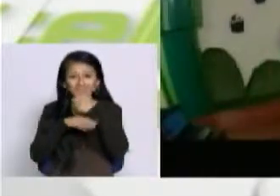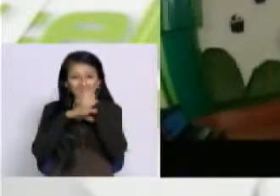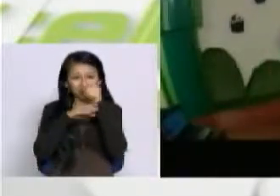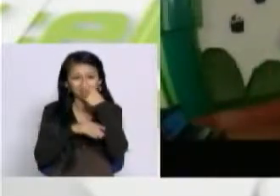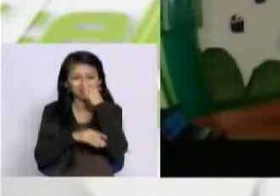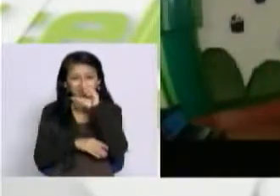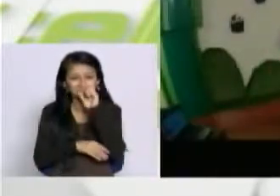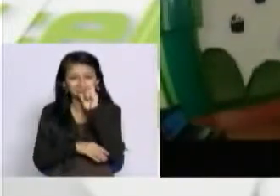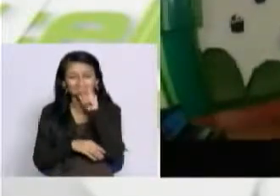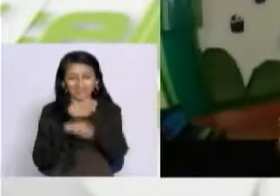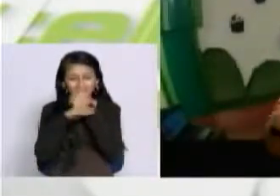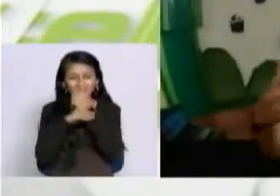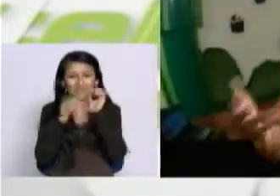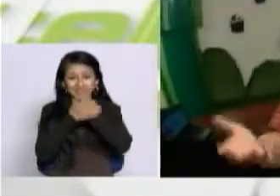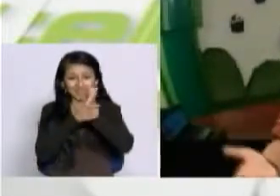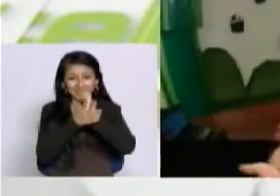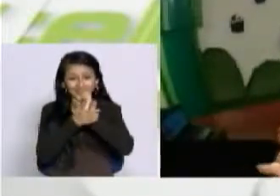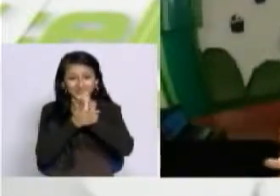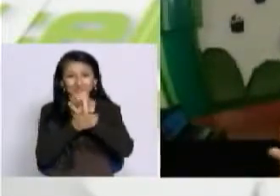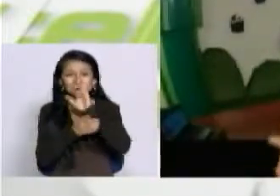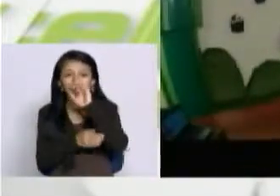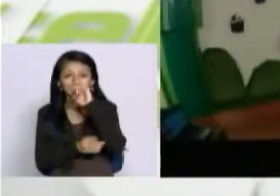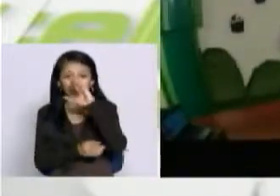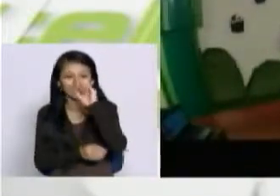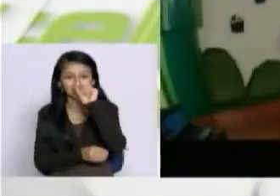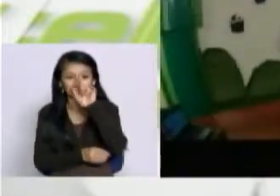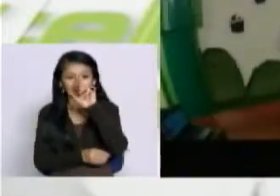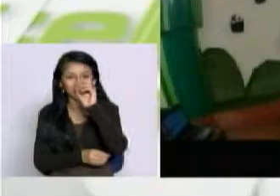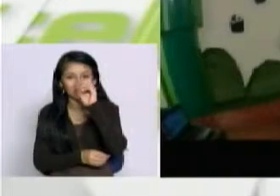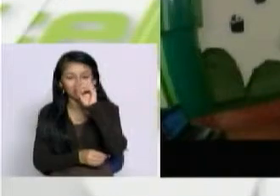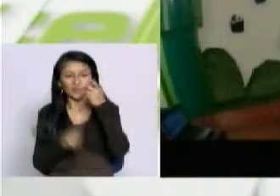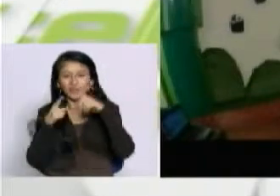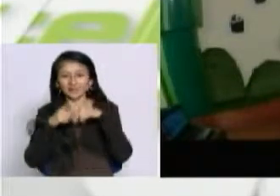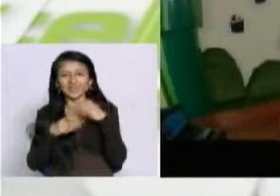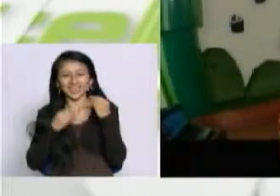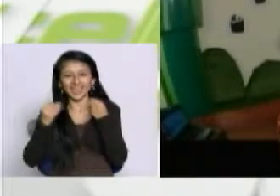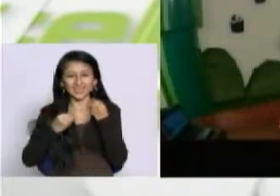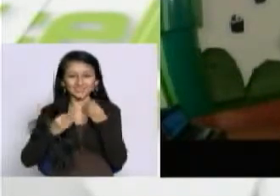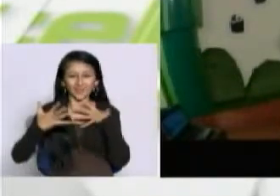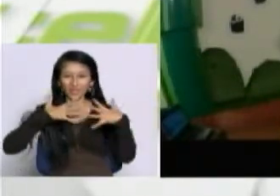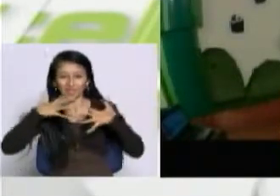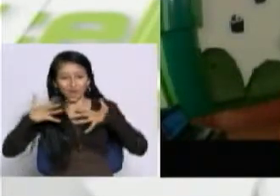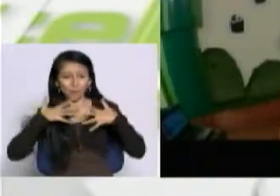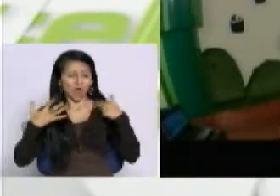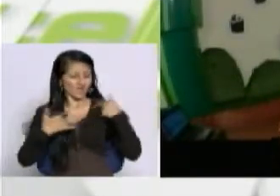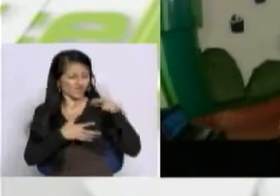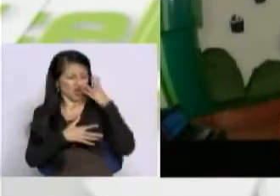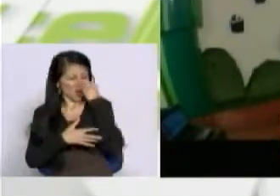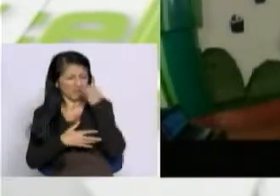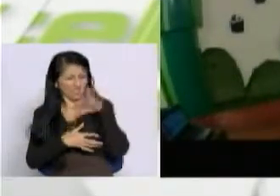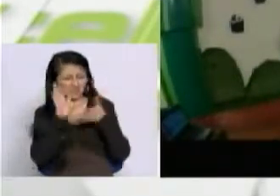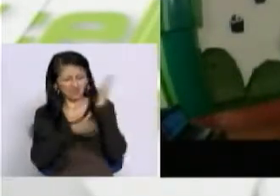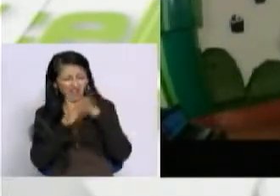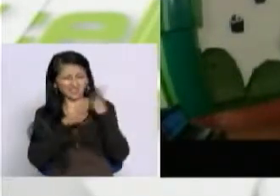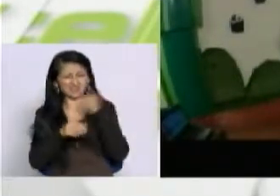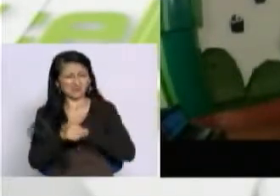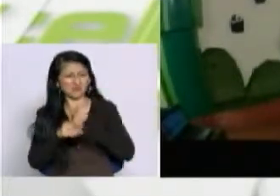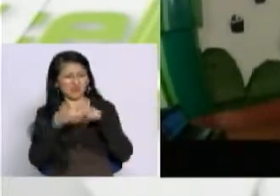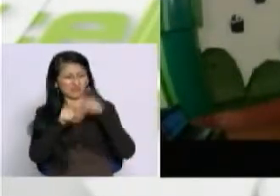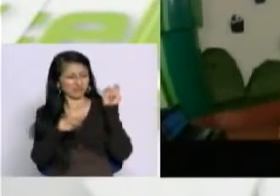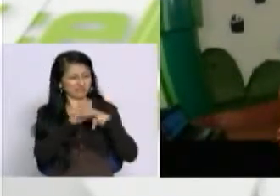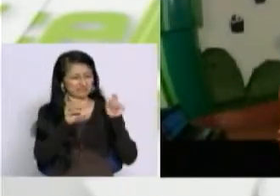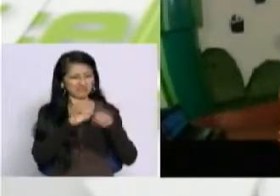ese programa, si lo vamos a acabar. Igual generamos confusión con los otros presentadores del canal. Estuvimos entrevistando a la presentadora de